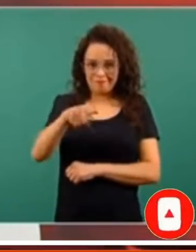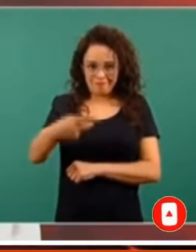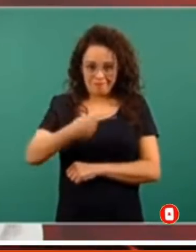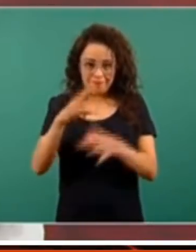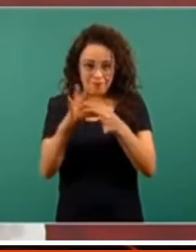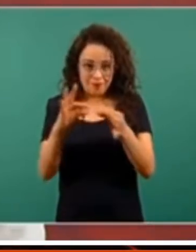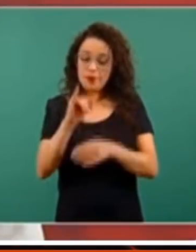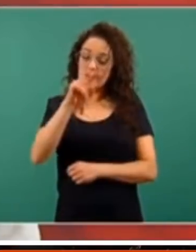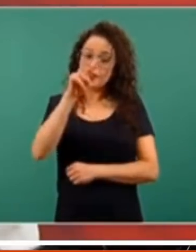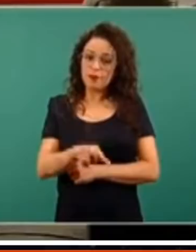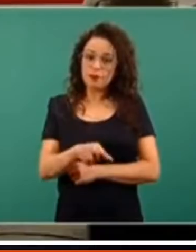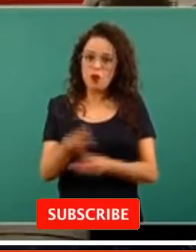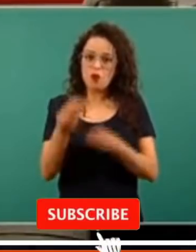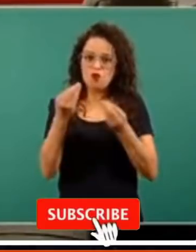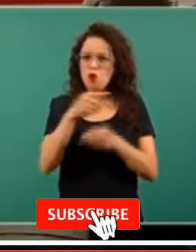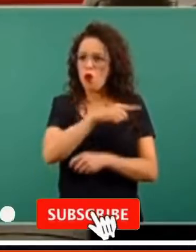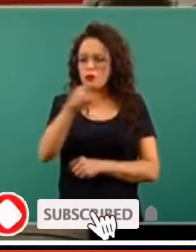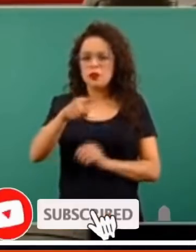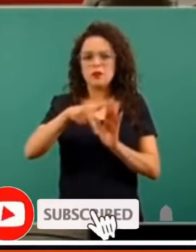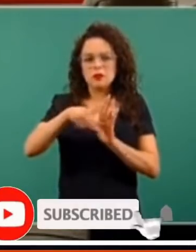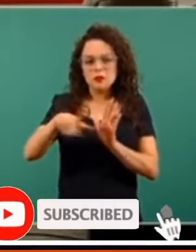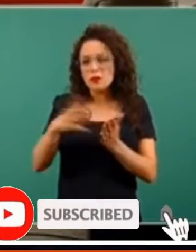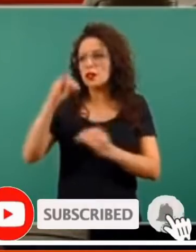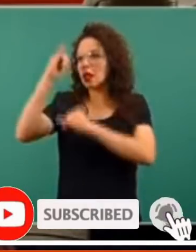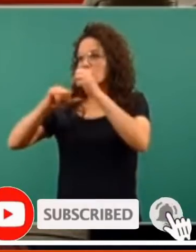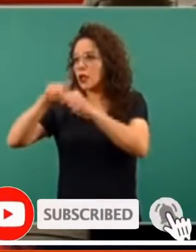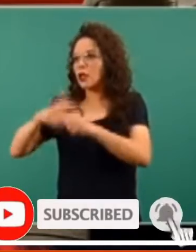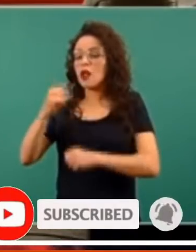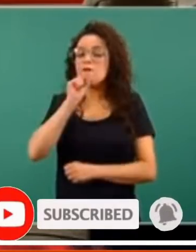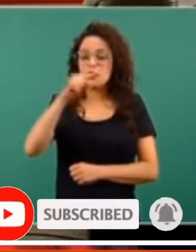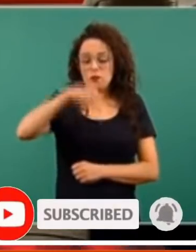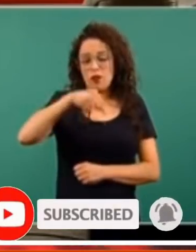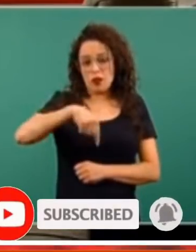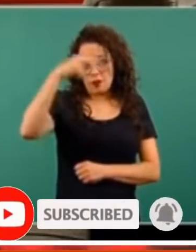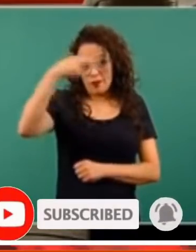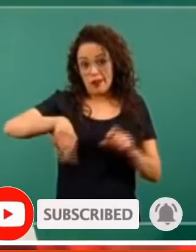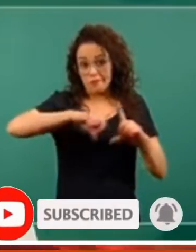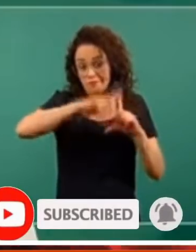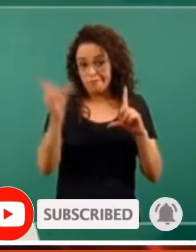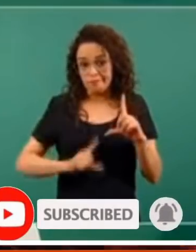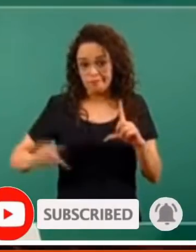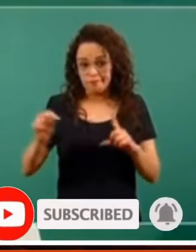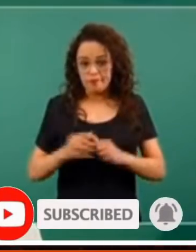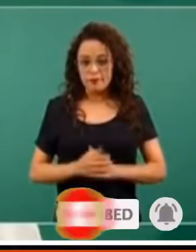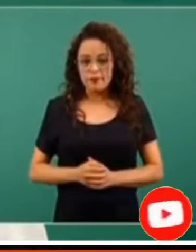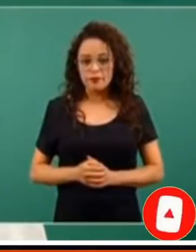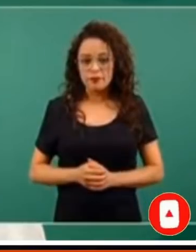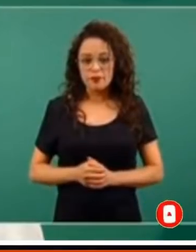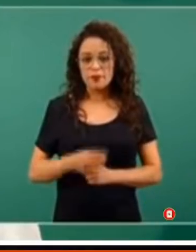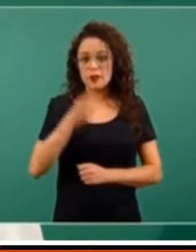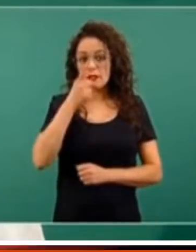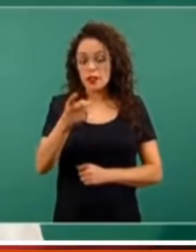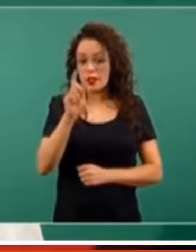varios medios de información internacionales y después también varios nacionales han relatado esta experiencia en